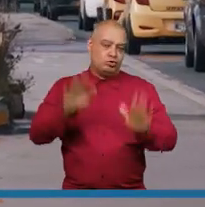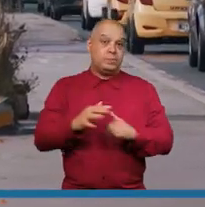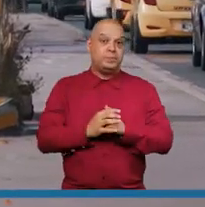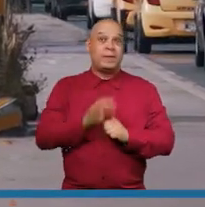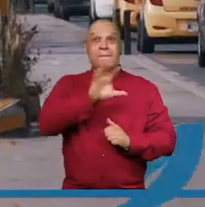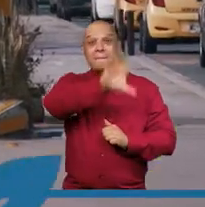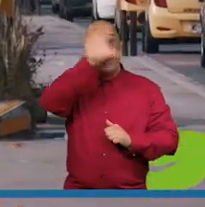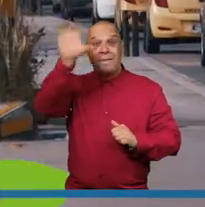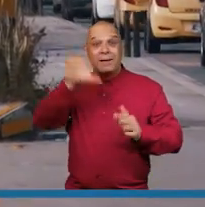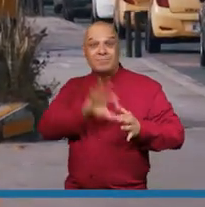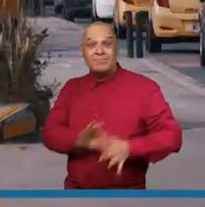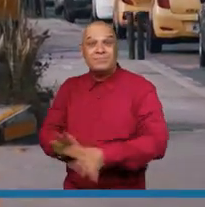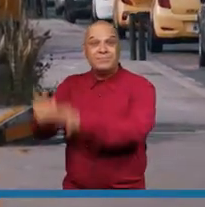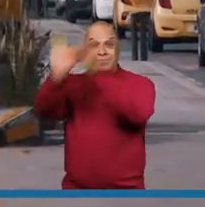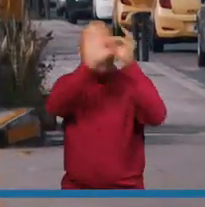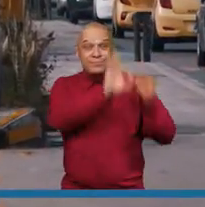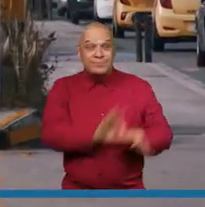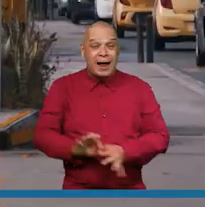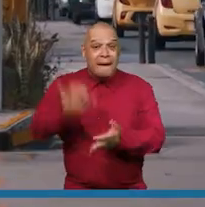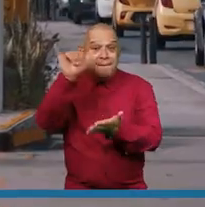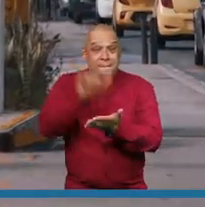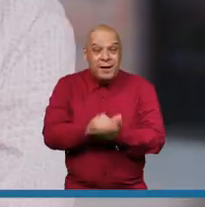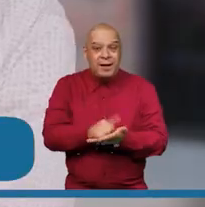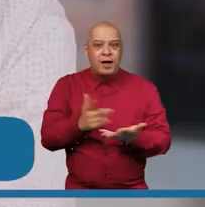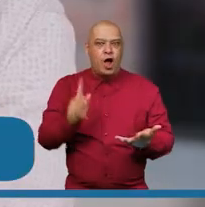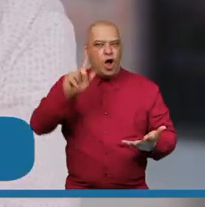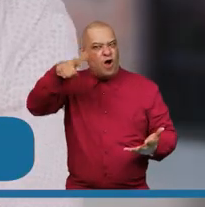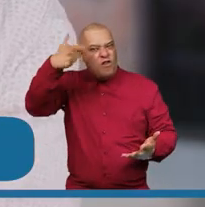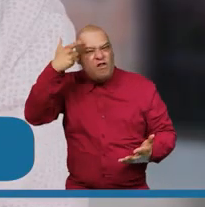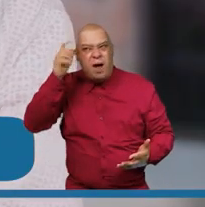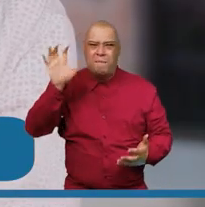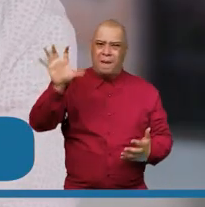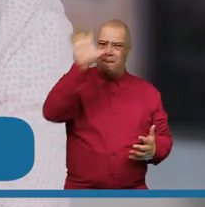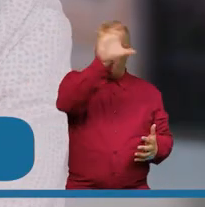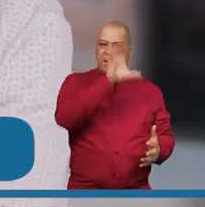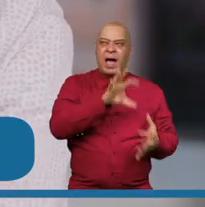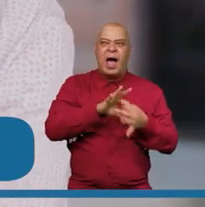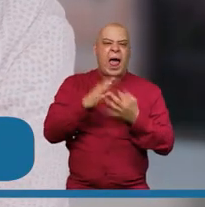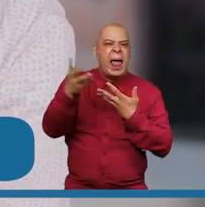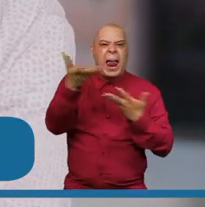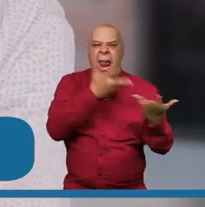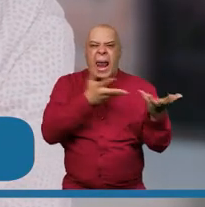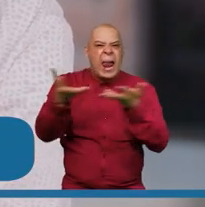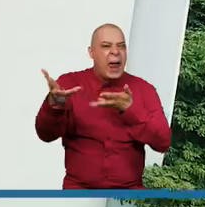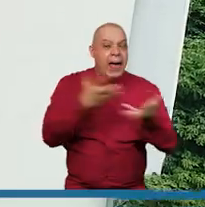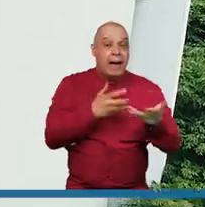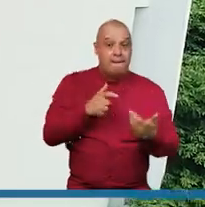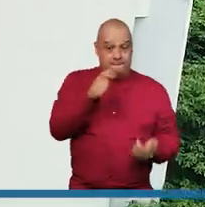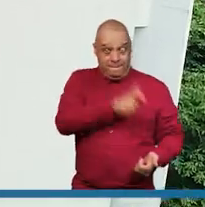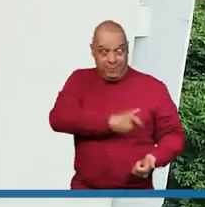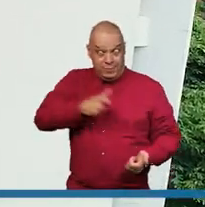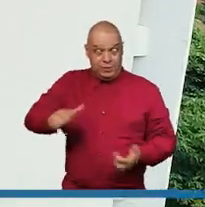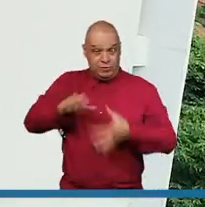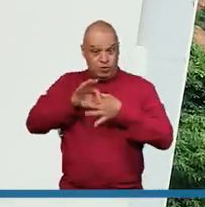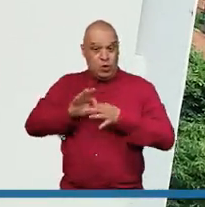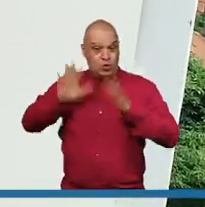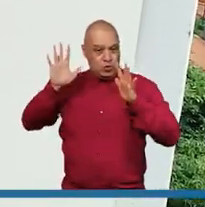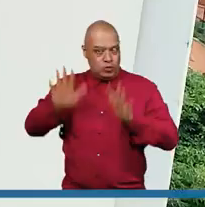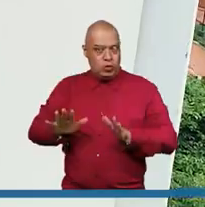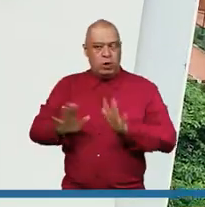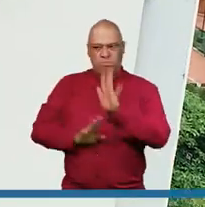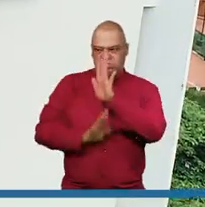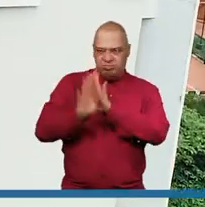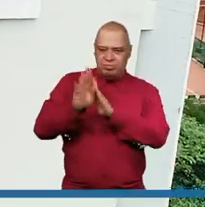Y que estas redes que están planteadas de los diferentes gobiernos, de estos espacios de conversación y esta agenda urbana de